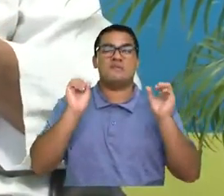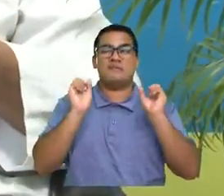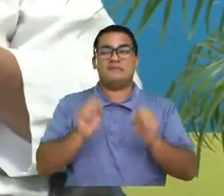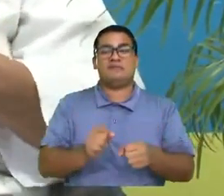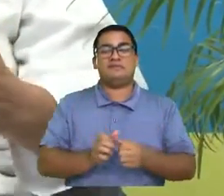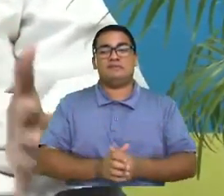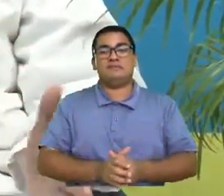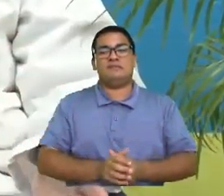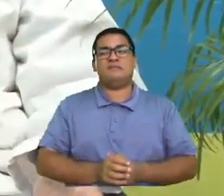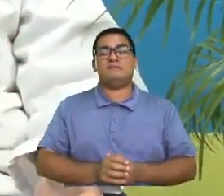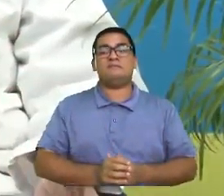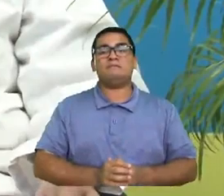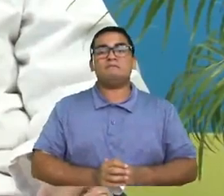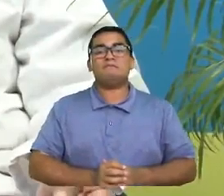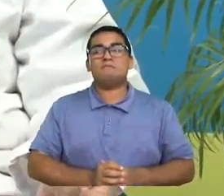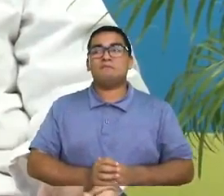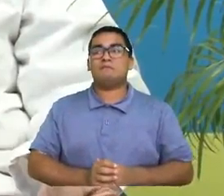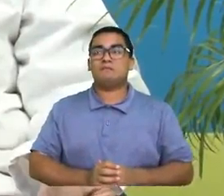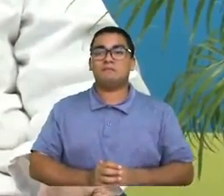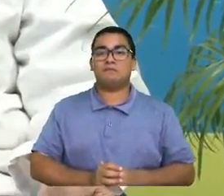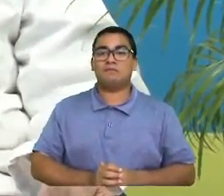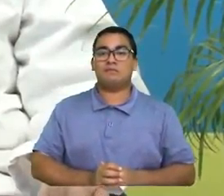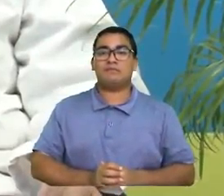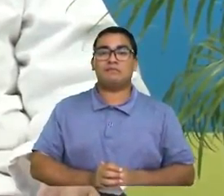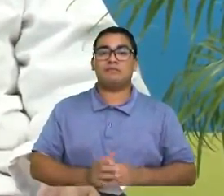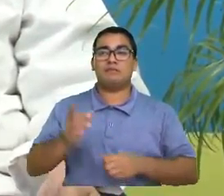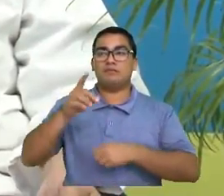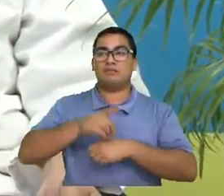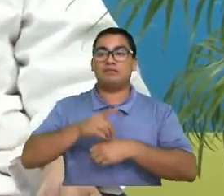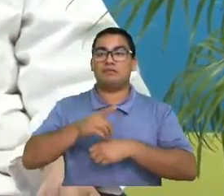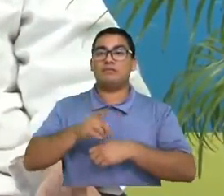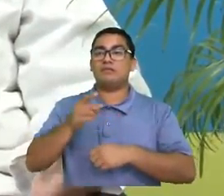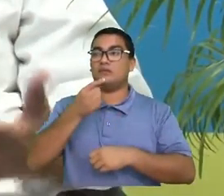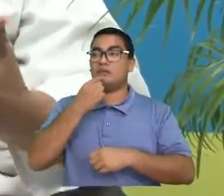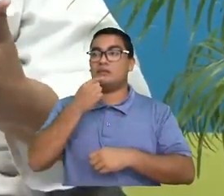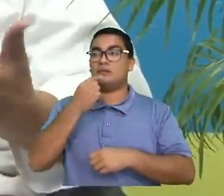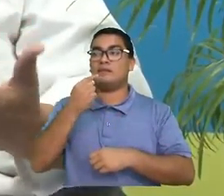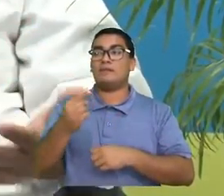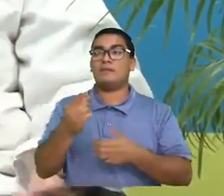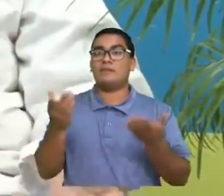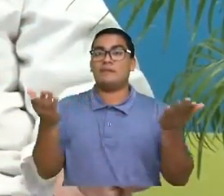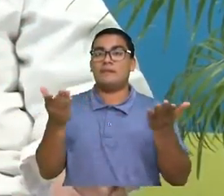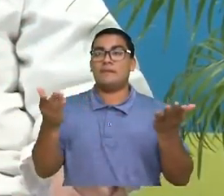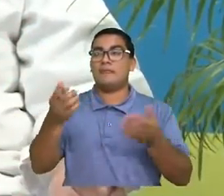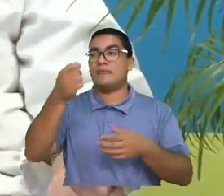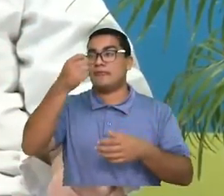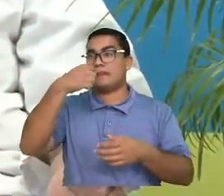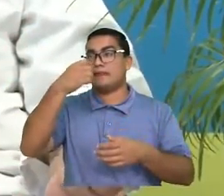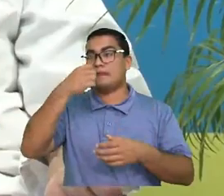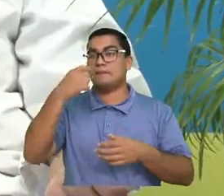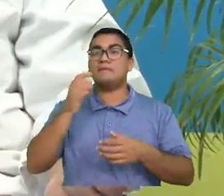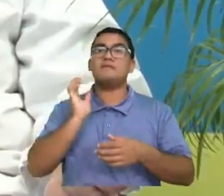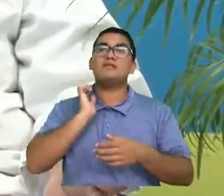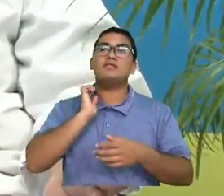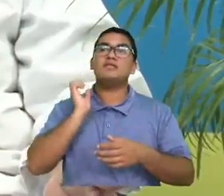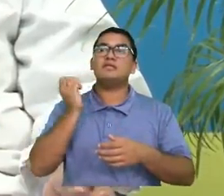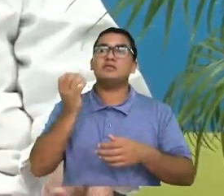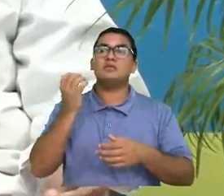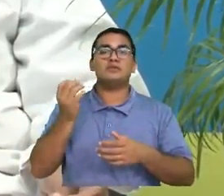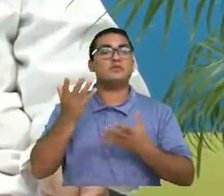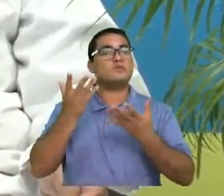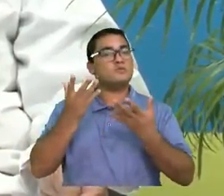desinflamen. Y el doctor por lo general va a prescribir algún medicamento que sea antiinflamatorio para poder